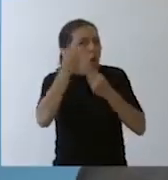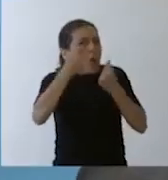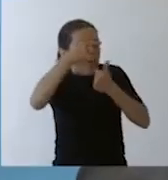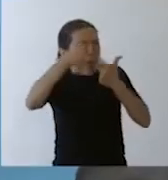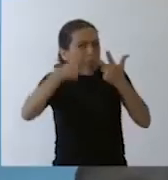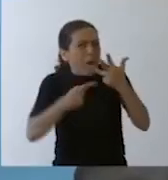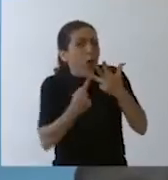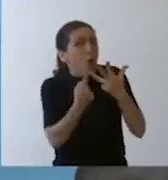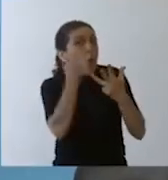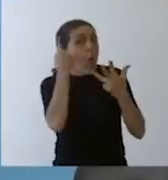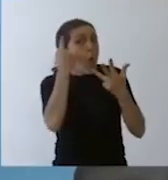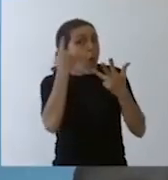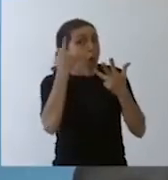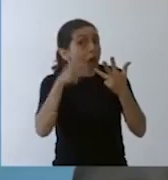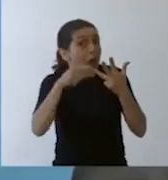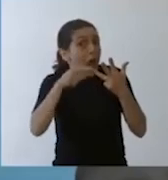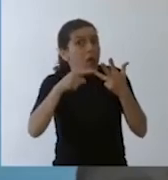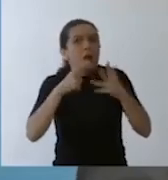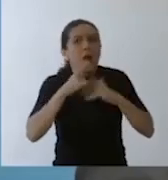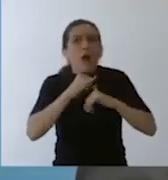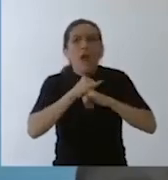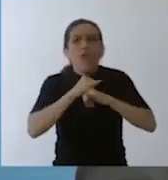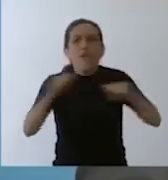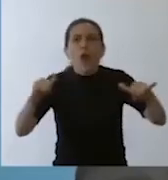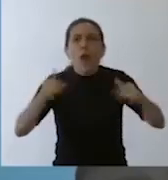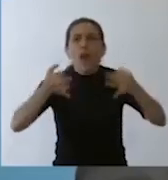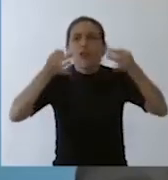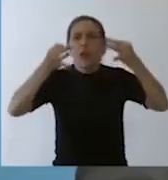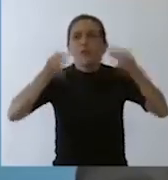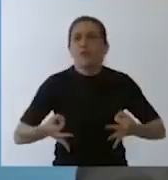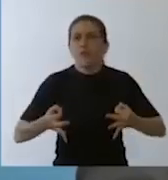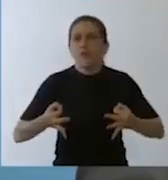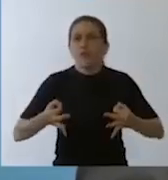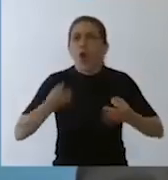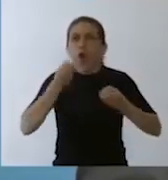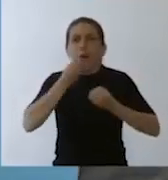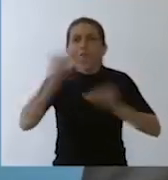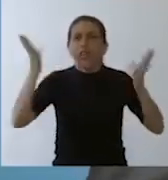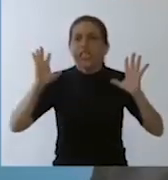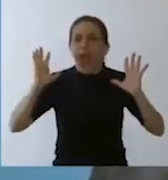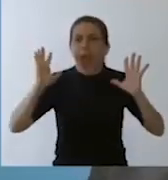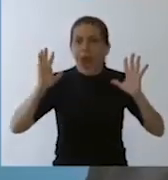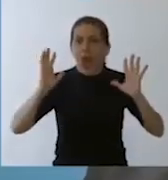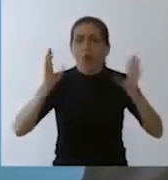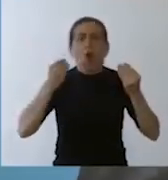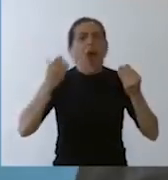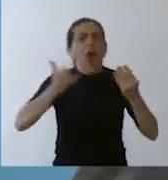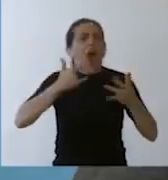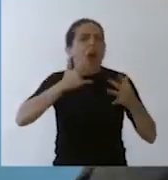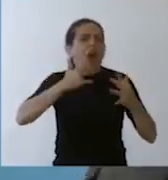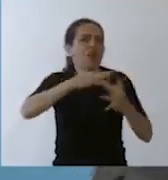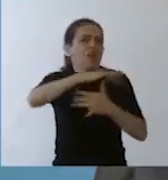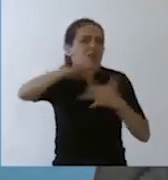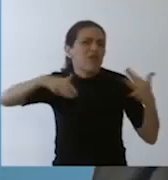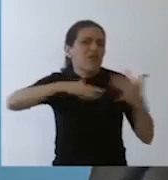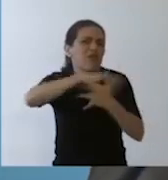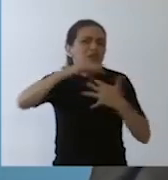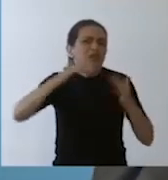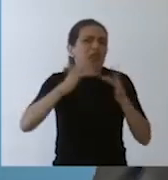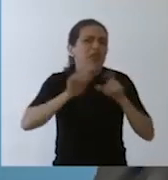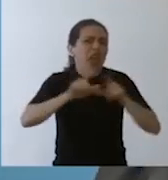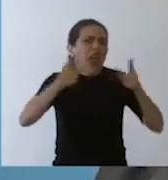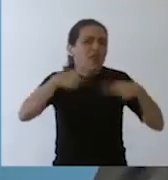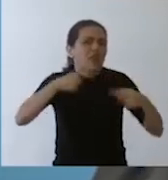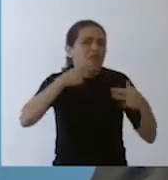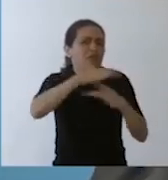la información sea fidedigna y de fuentes confiables, porque circula mucho en las redes sociales y